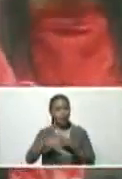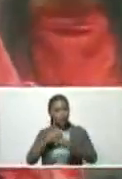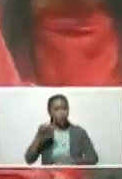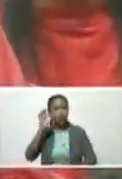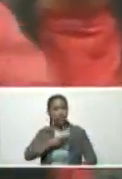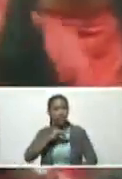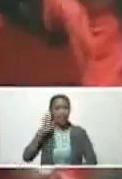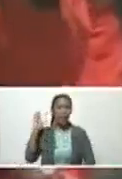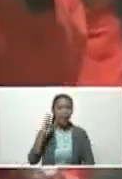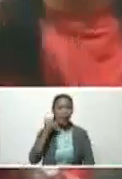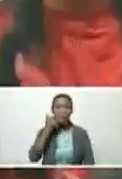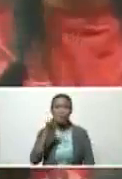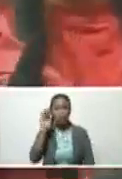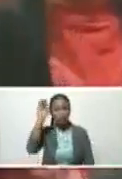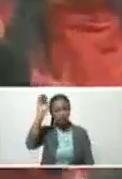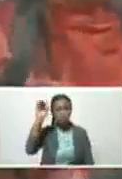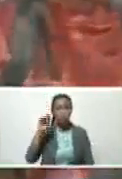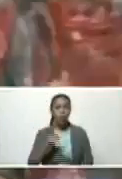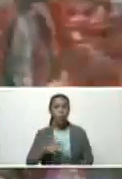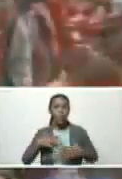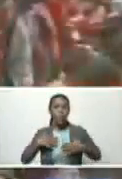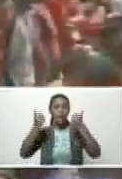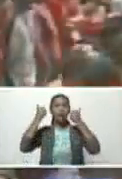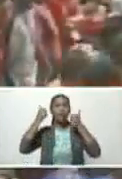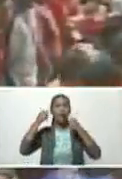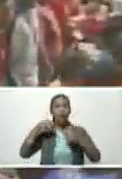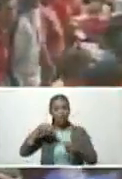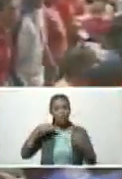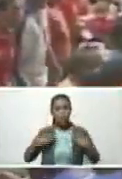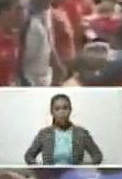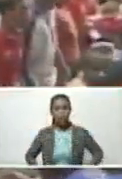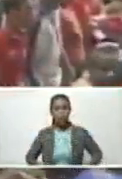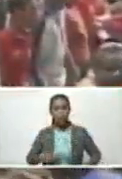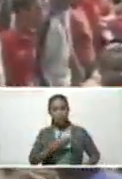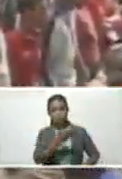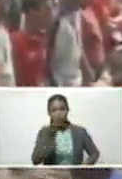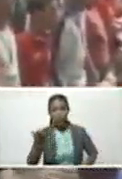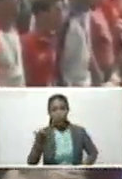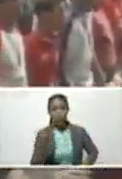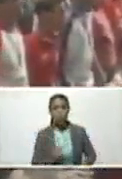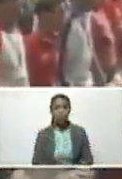viene, que es la salvación del ser humano, es la salvación de ustedes